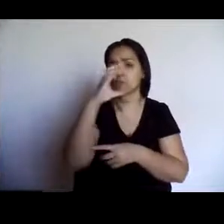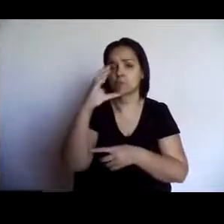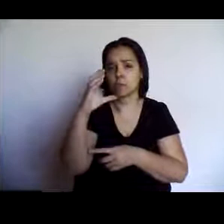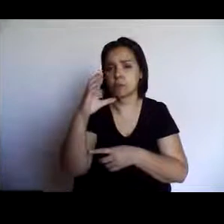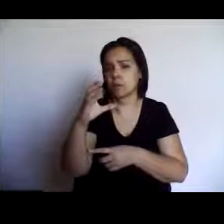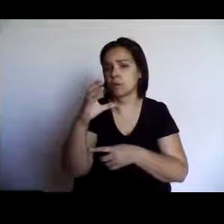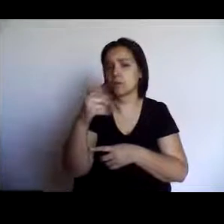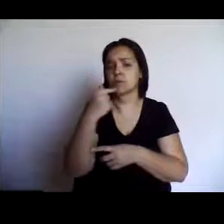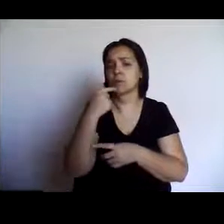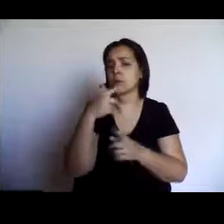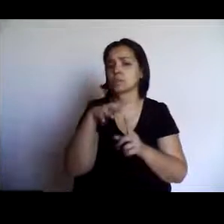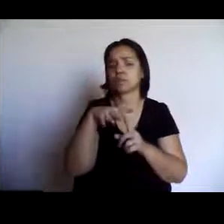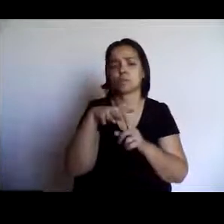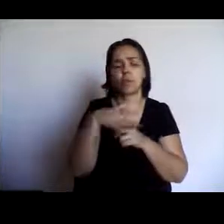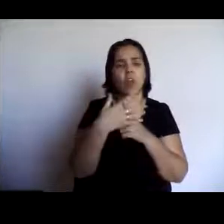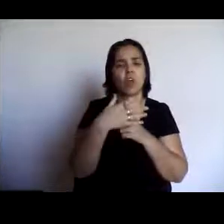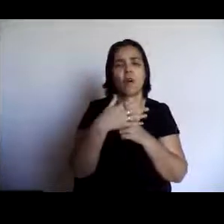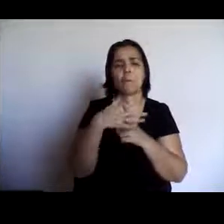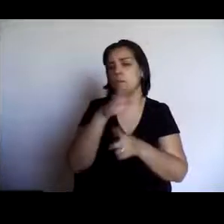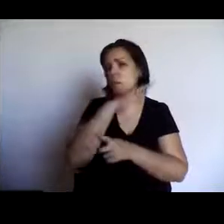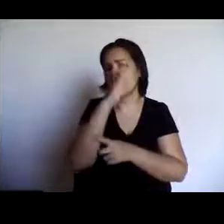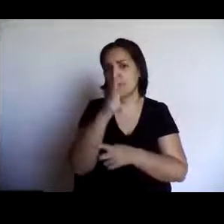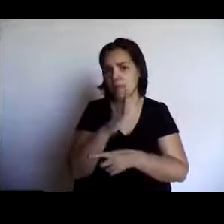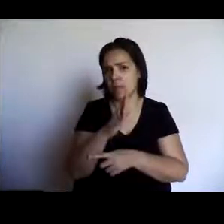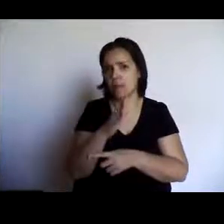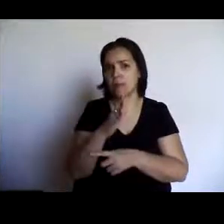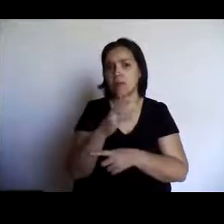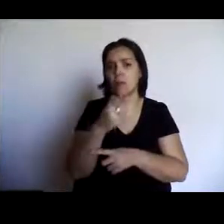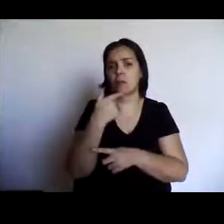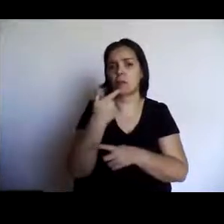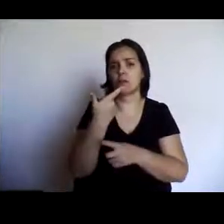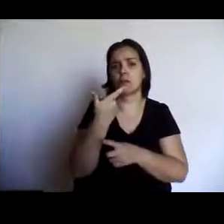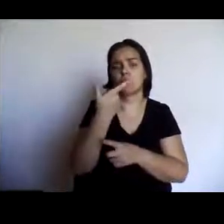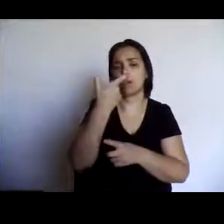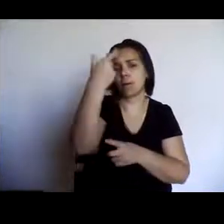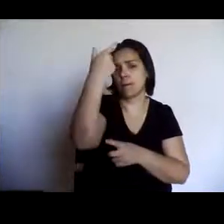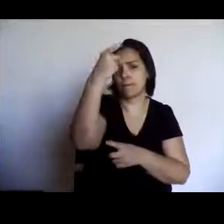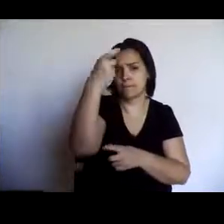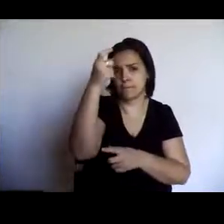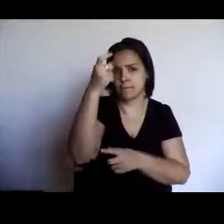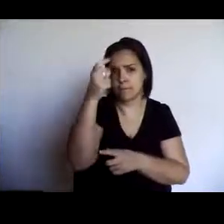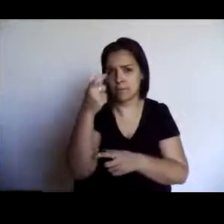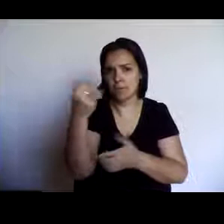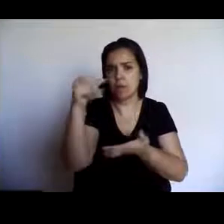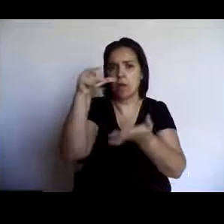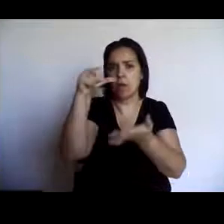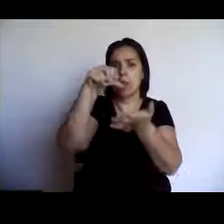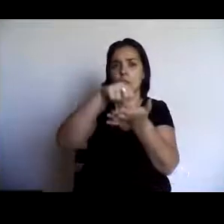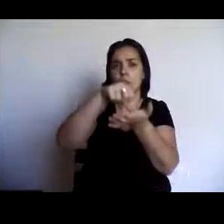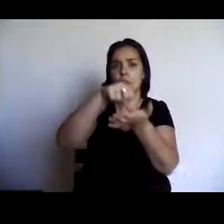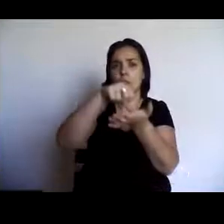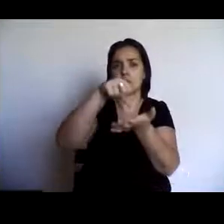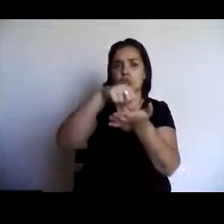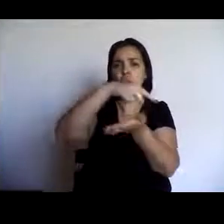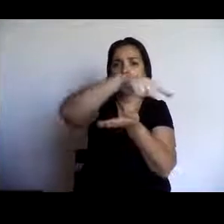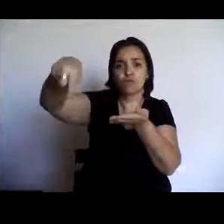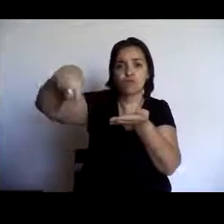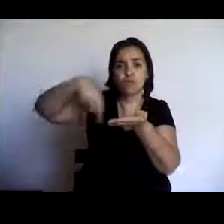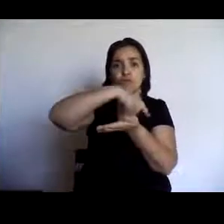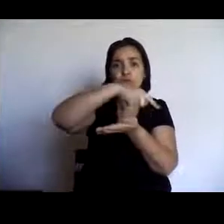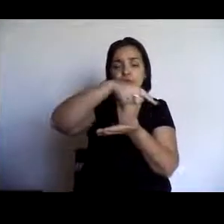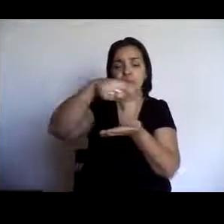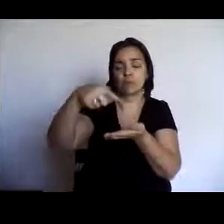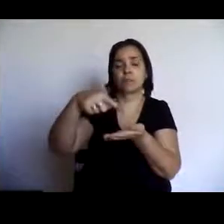una situación muy parecida. Los municipios que rodean a la ciudad, al municipio de Cáceres, pues también de alguna manera se